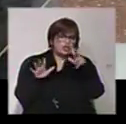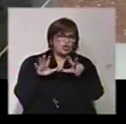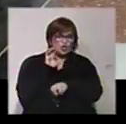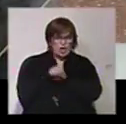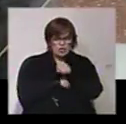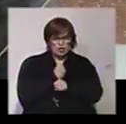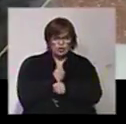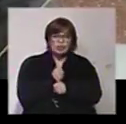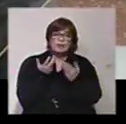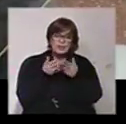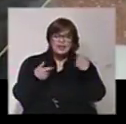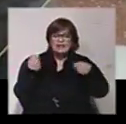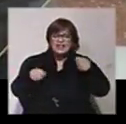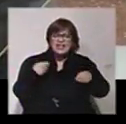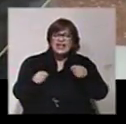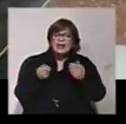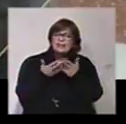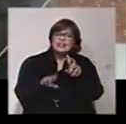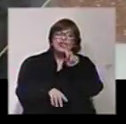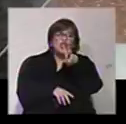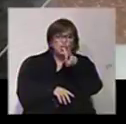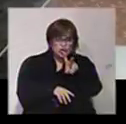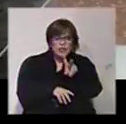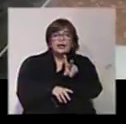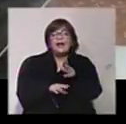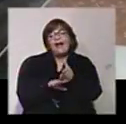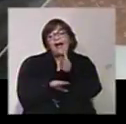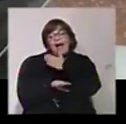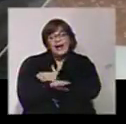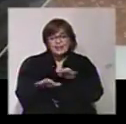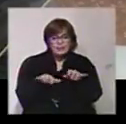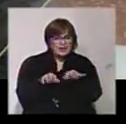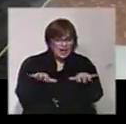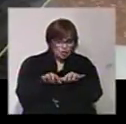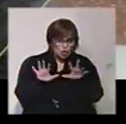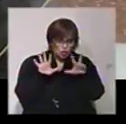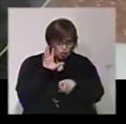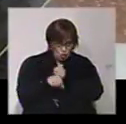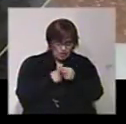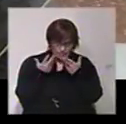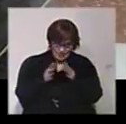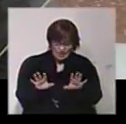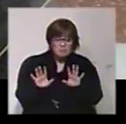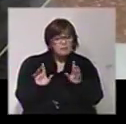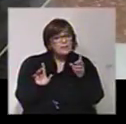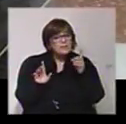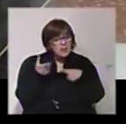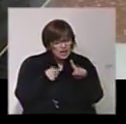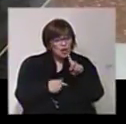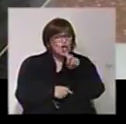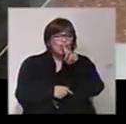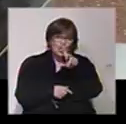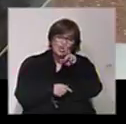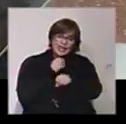Sí, empecé batería a los 12, había empezado antes piano a los 8. Y a los 12 fue